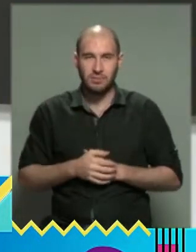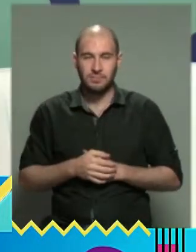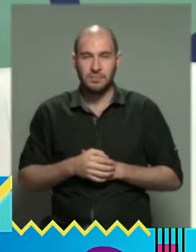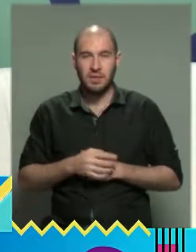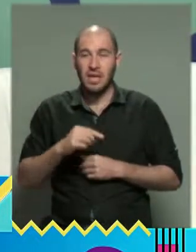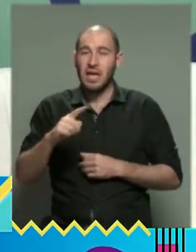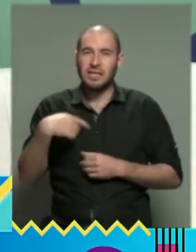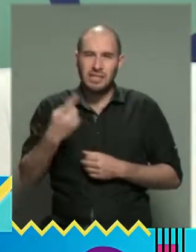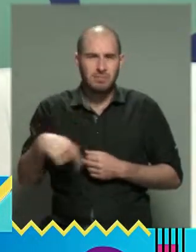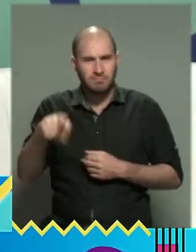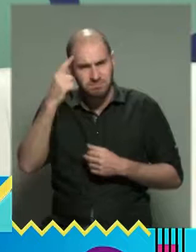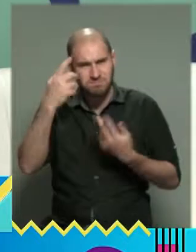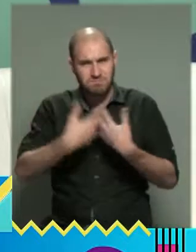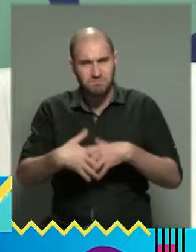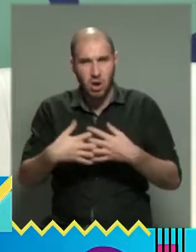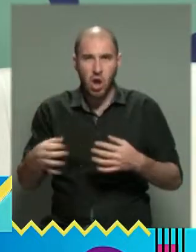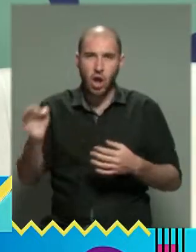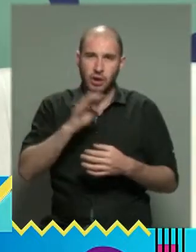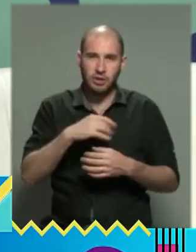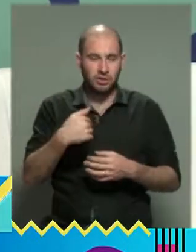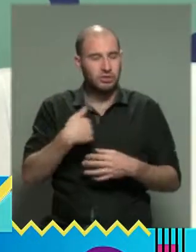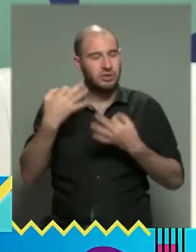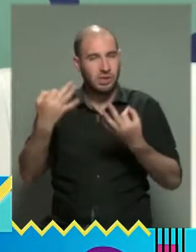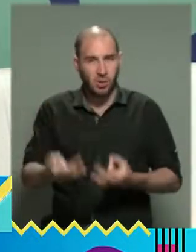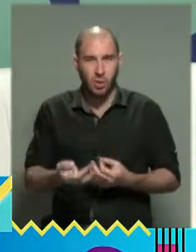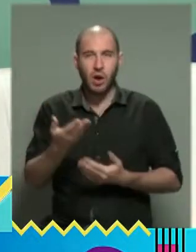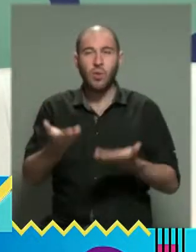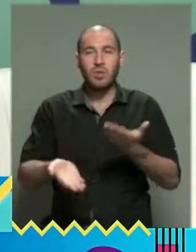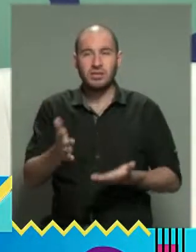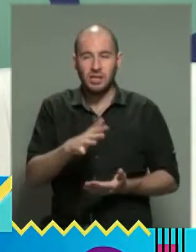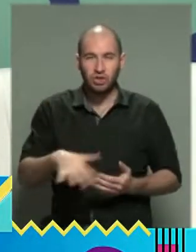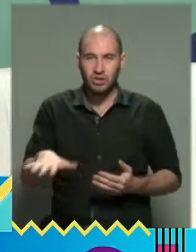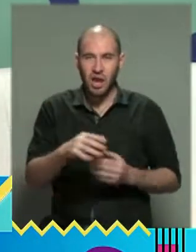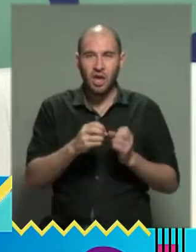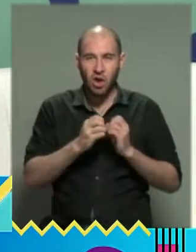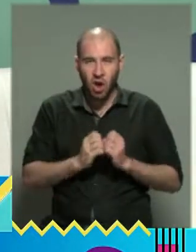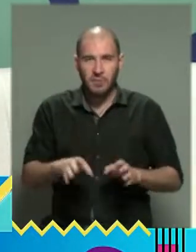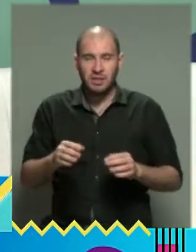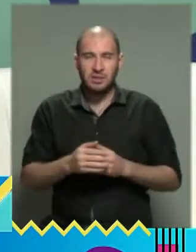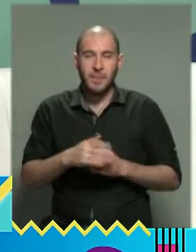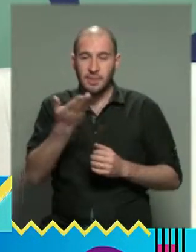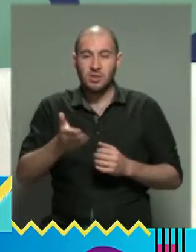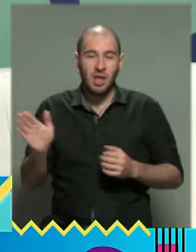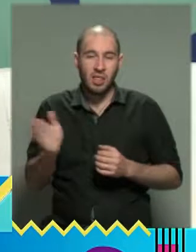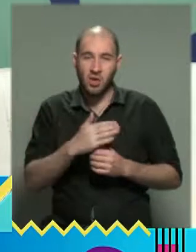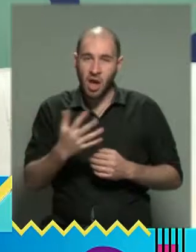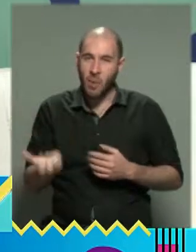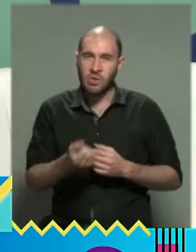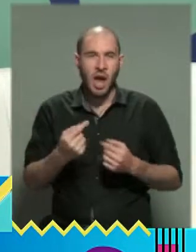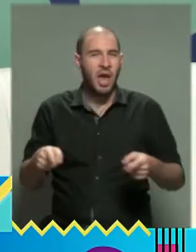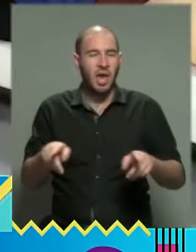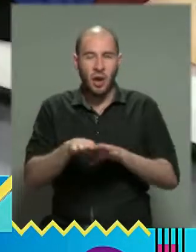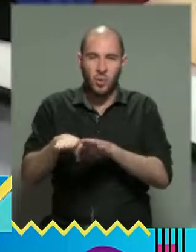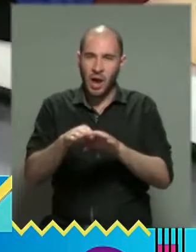Entonces siempre tenemos que pensar, o por lo menos yo estoy convencida, que la justicia social empieza porque todos tengamos la misma oportunidad